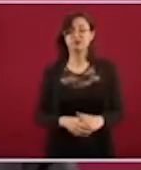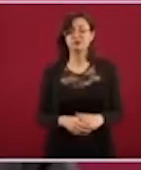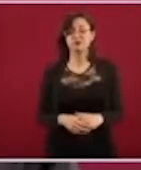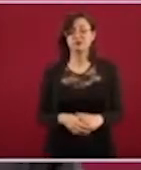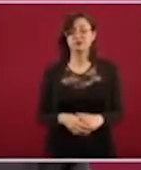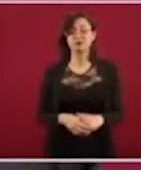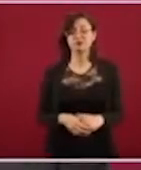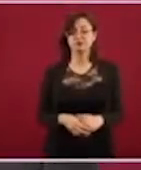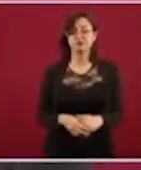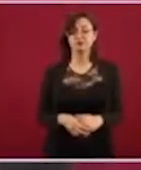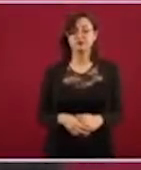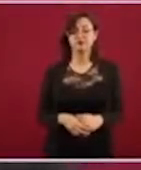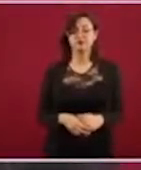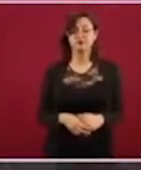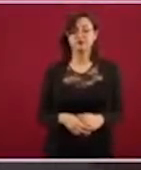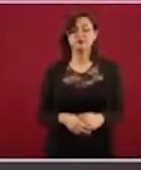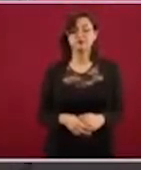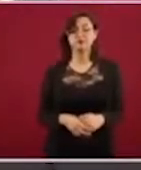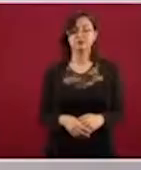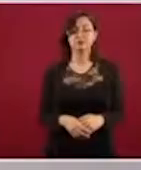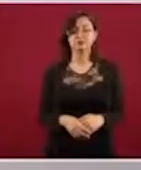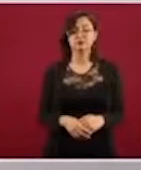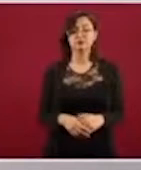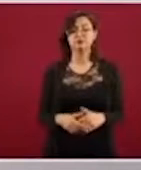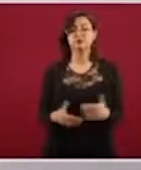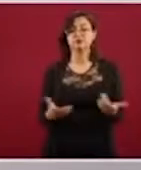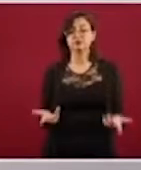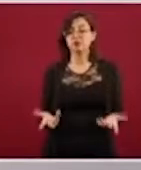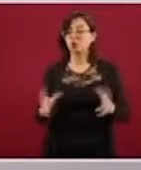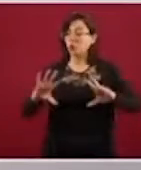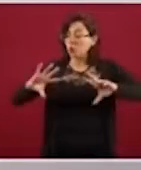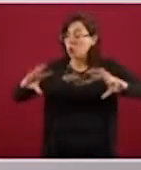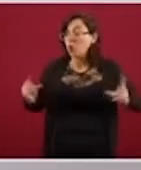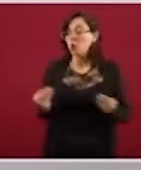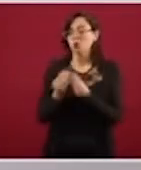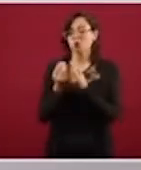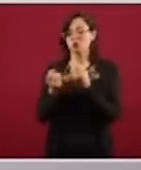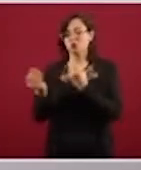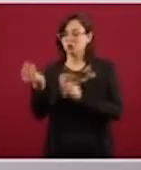y procurar lograr entre todos